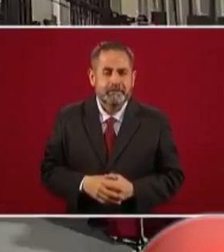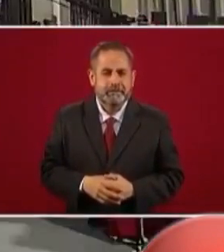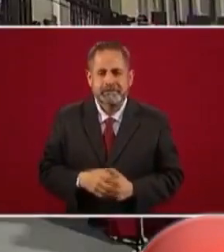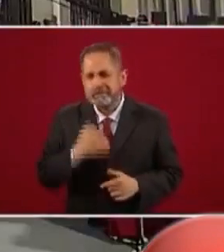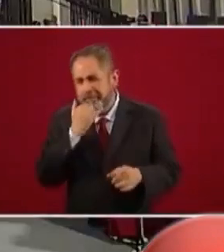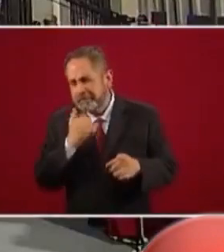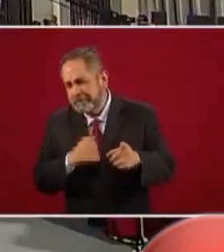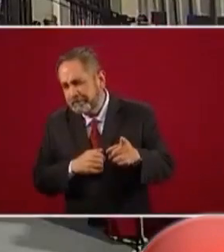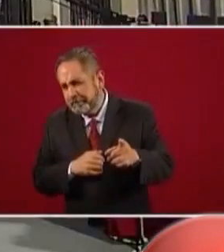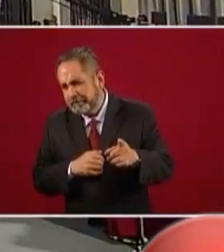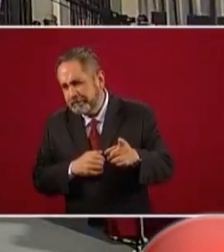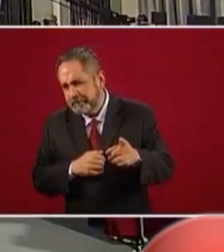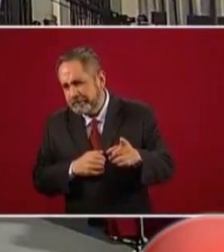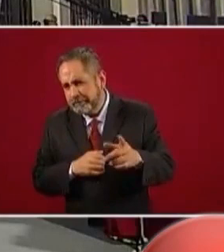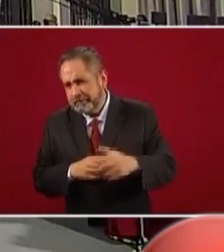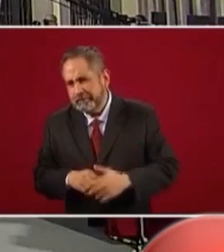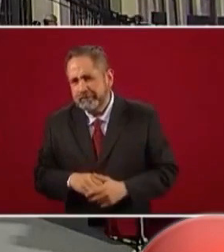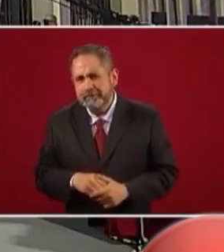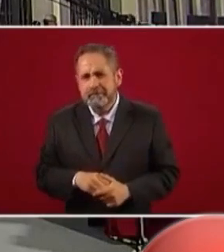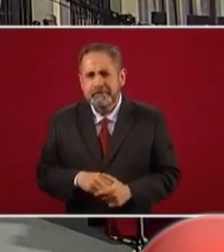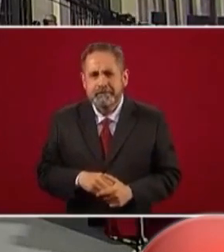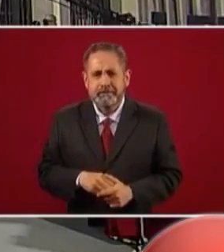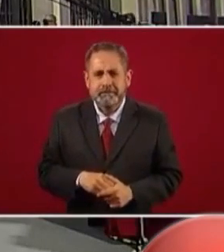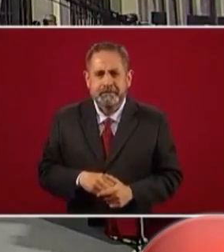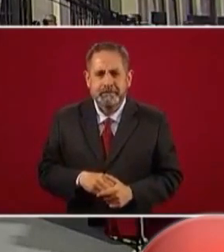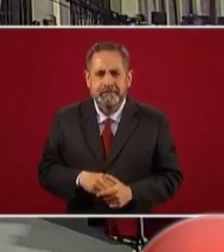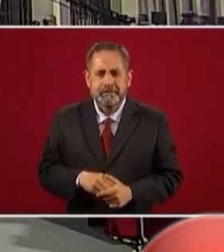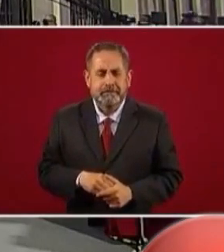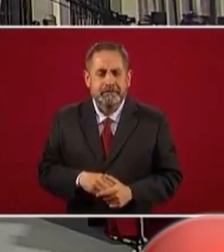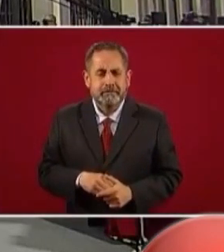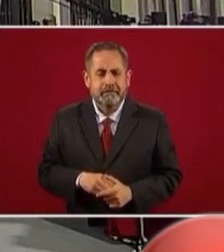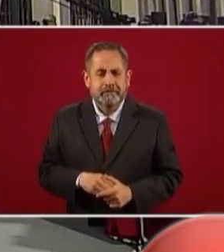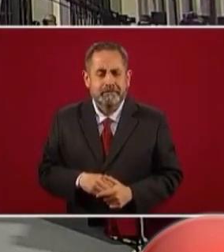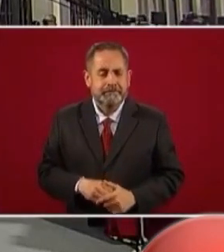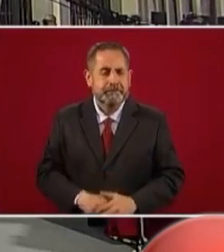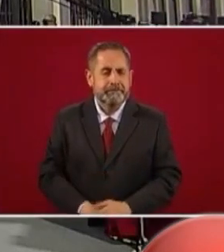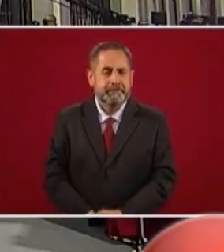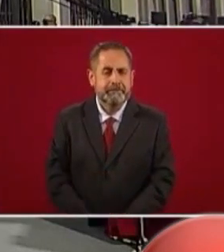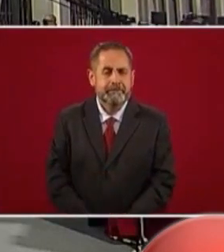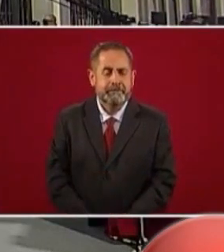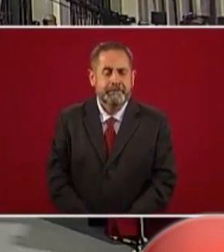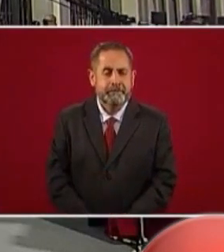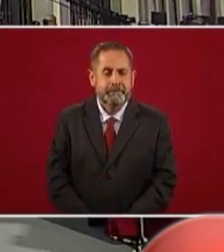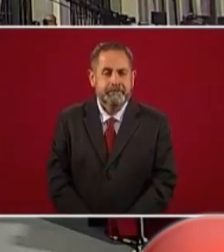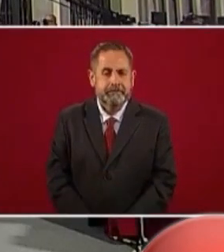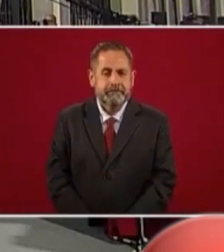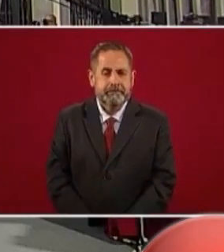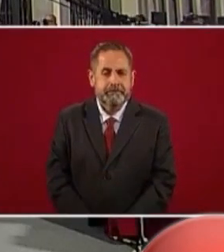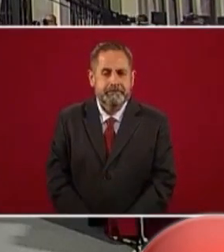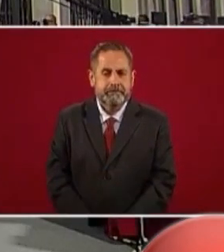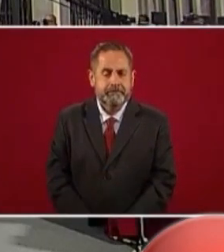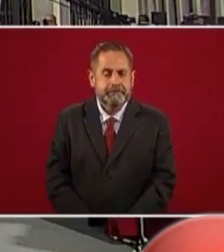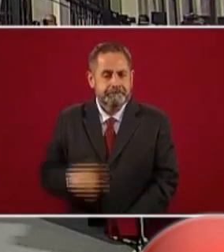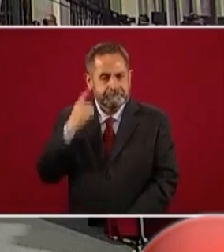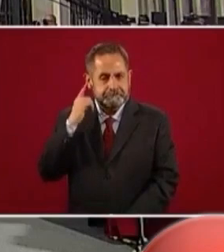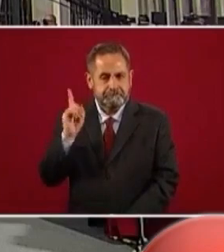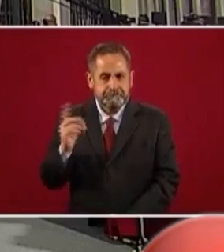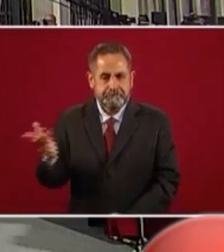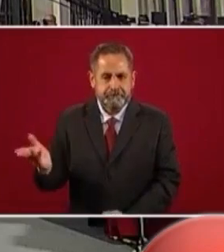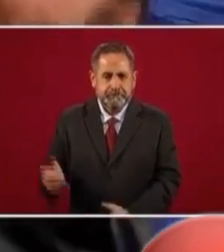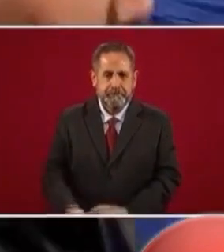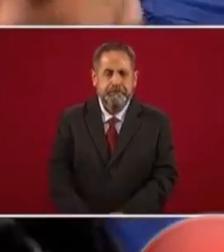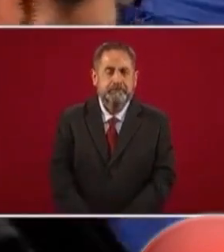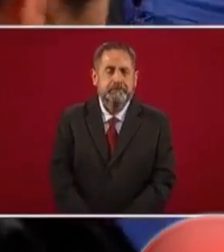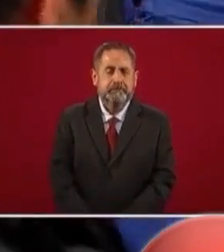¿Mande? Lo que dicen que se construyó una mayoría artificial, porque Morena tuvo alrededor del 40% de votación